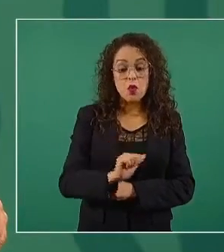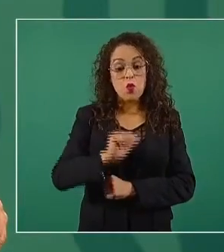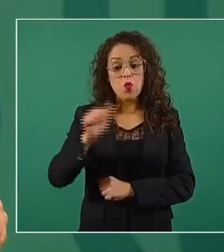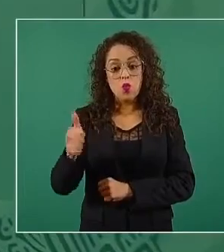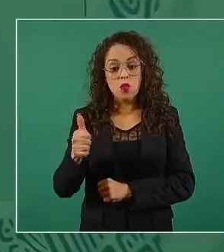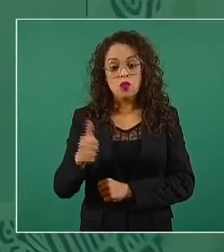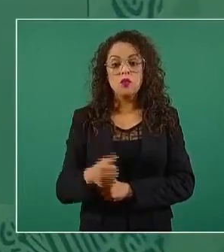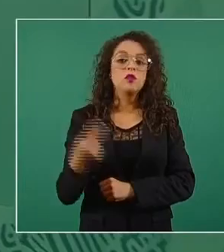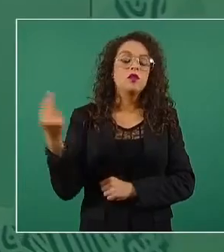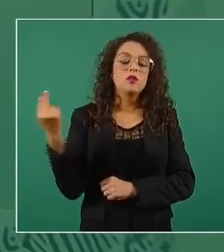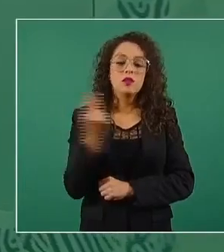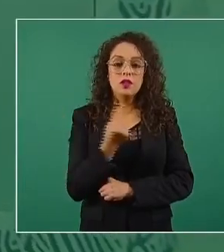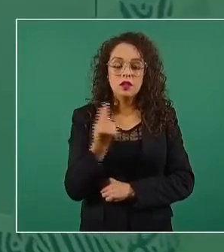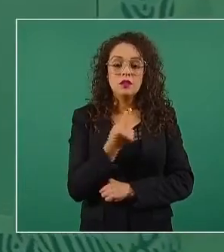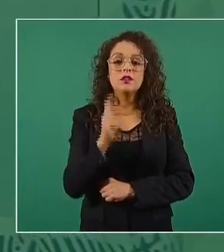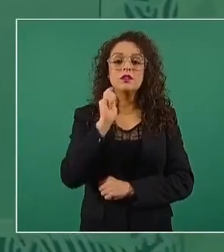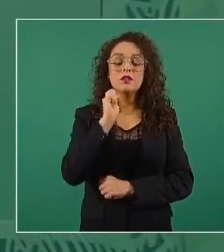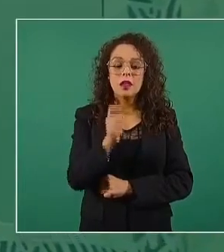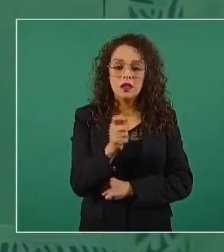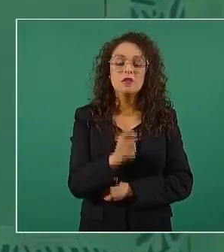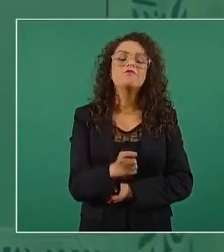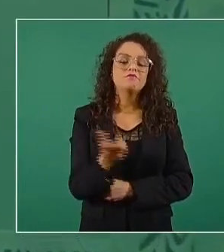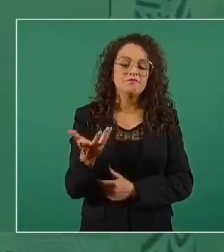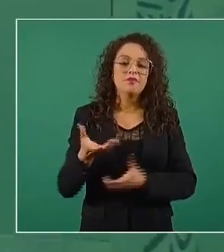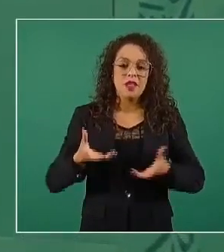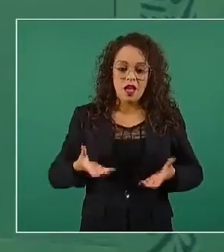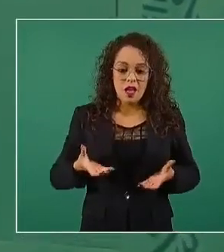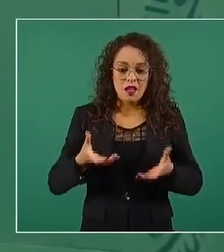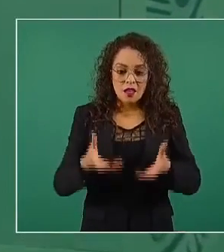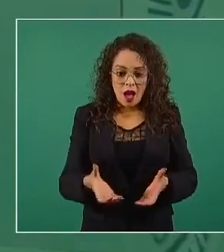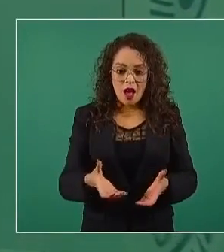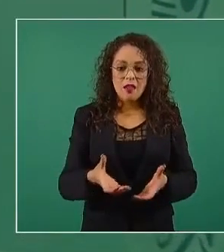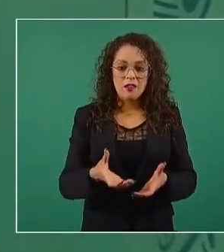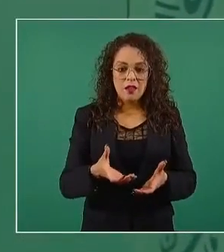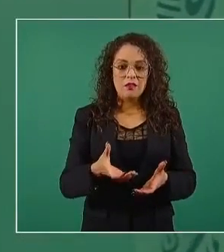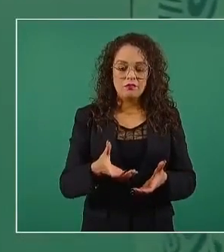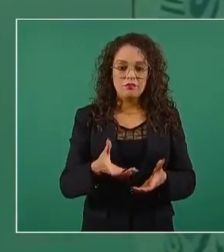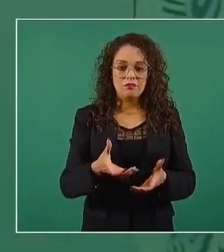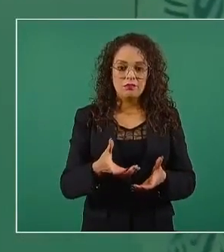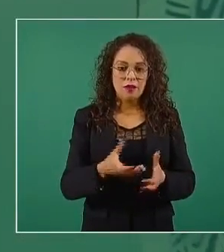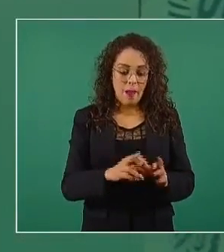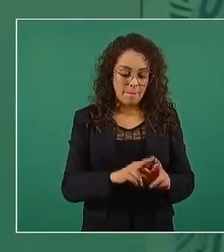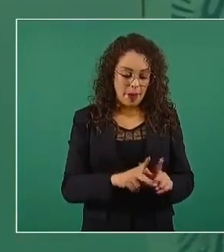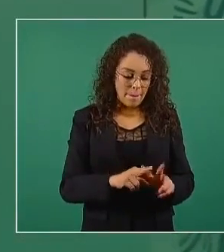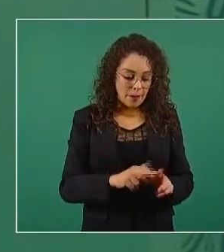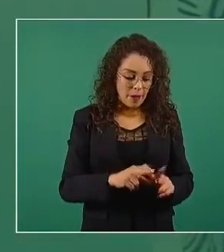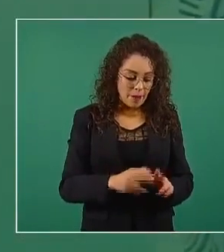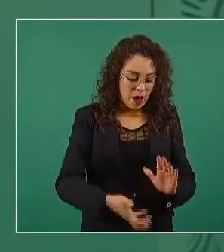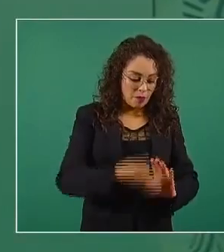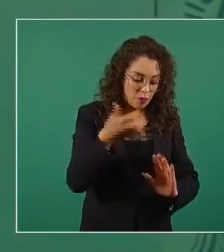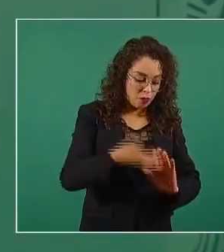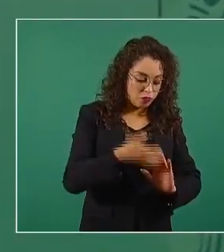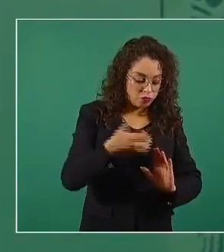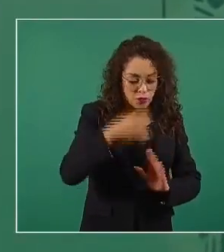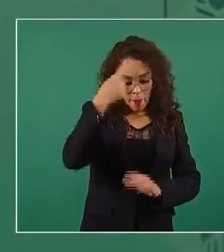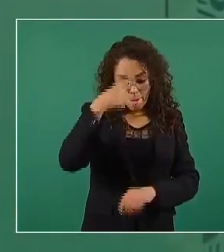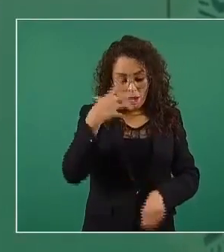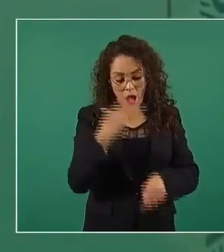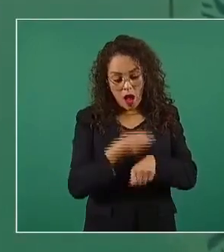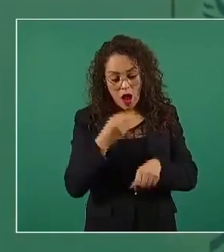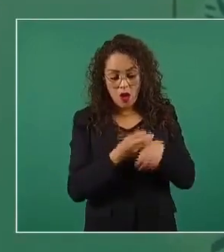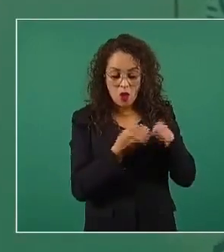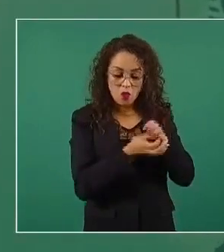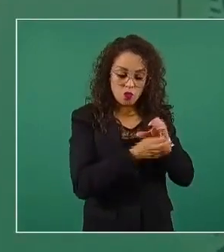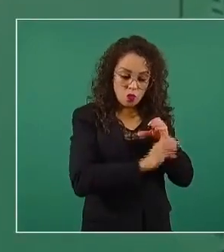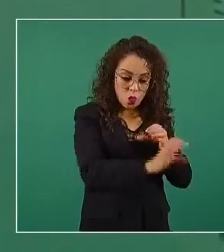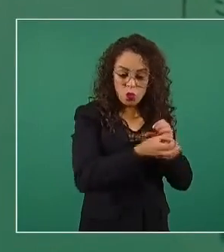rompan las calles para introducir tubería, y queremos llegar a acuerdos con